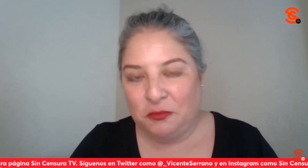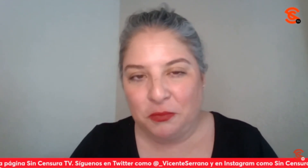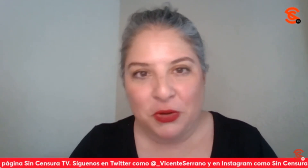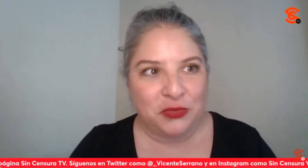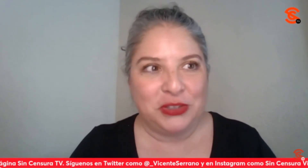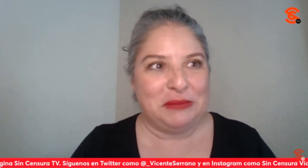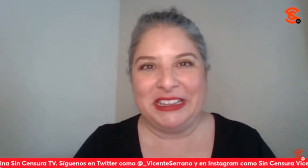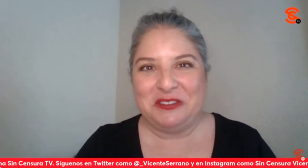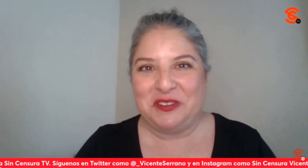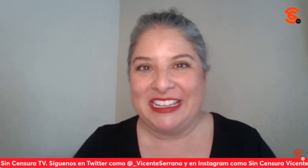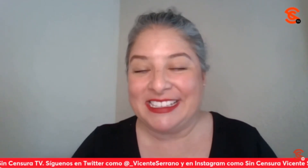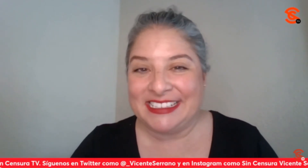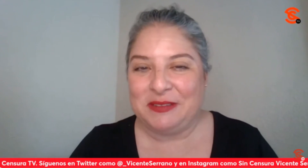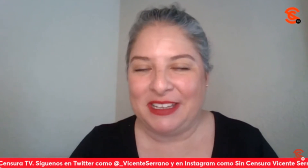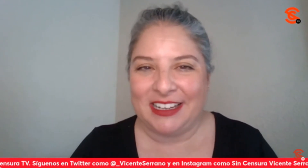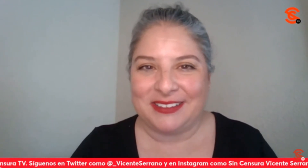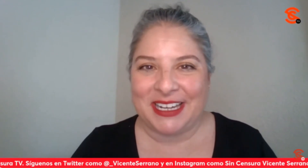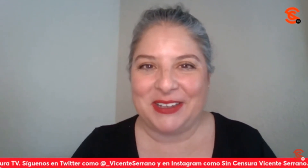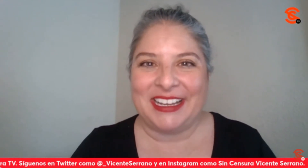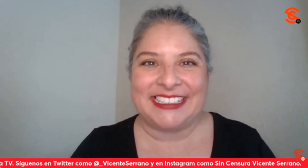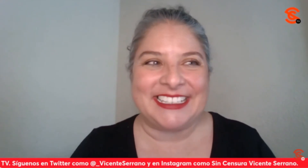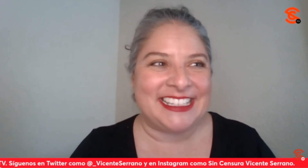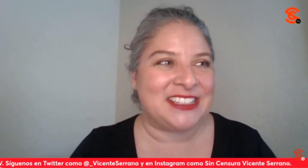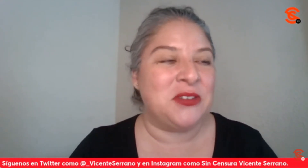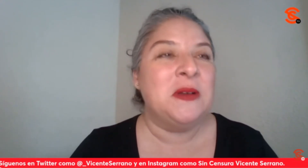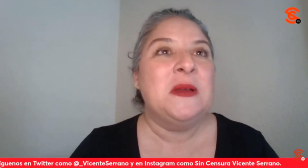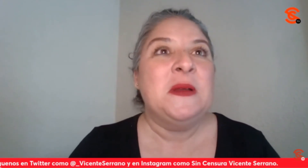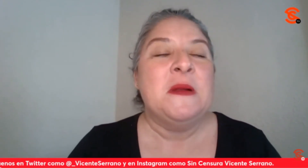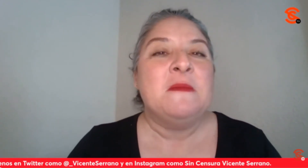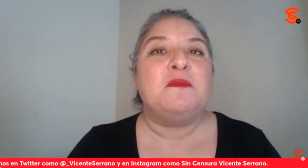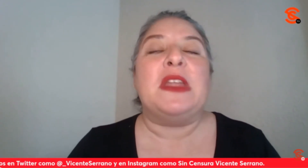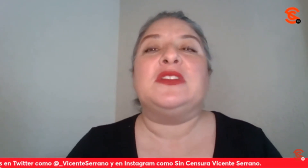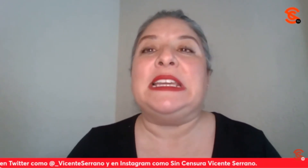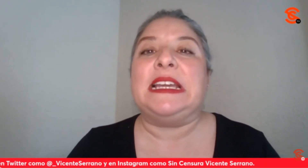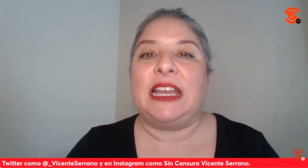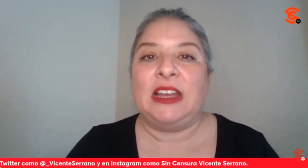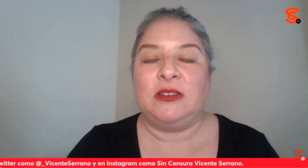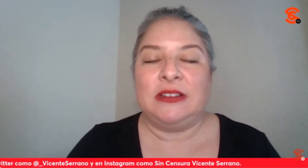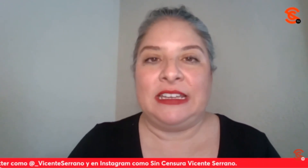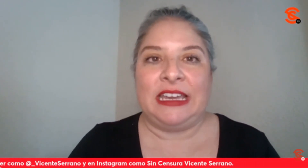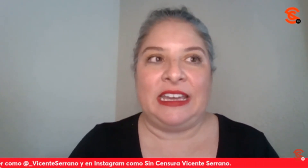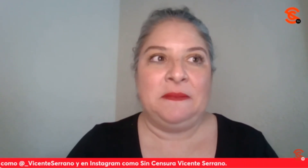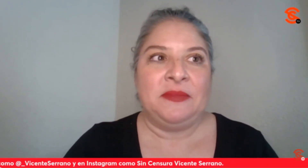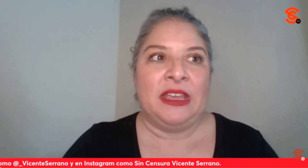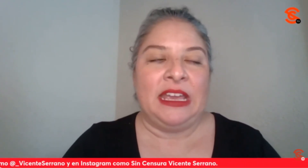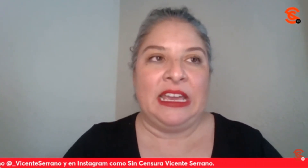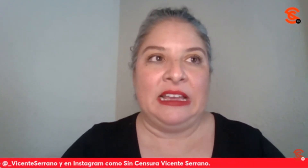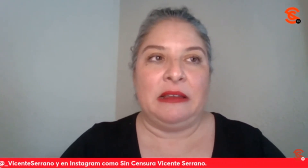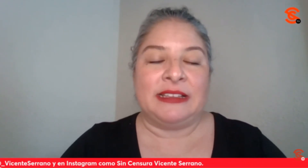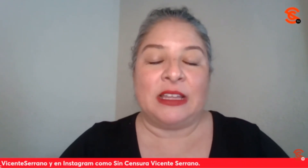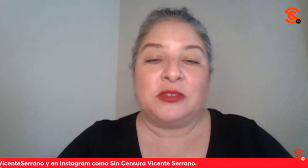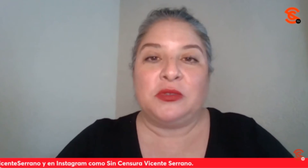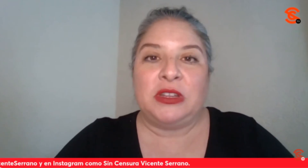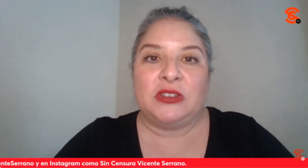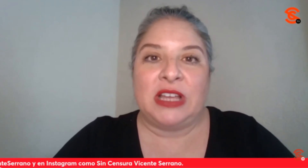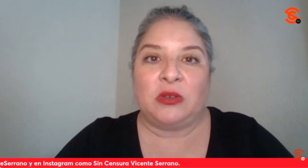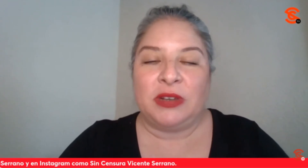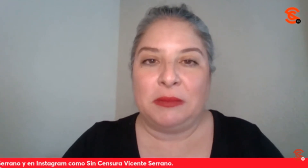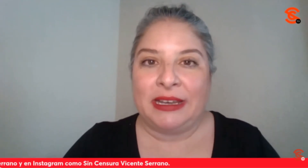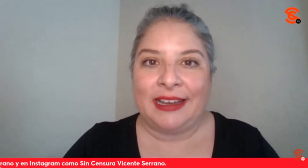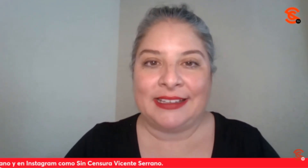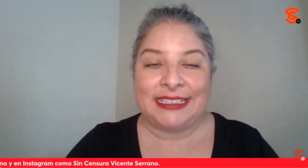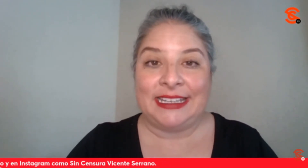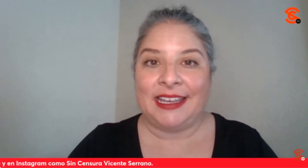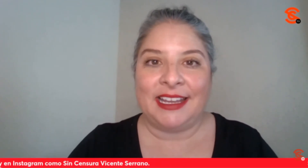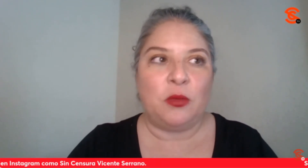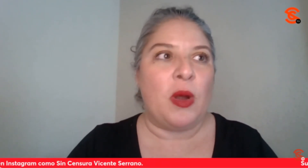hacen profundamente feliz, si bien al contrario las rechazo, pero sí creo que Estados Unidos de alguna